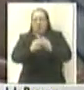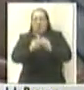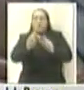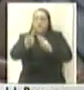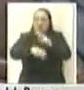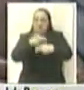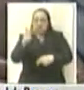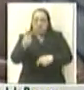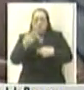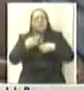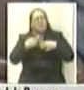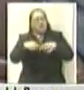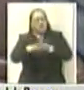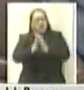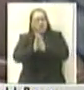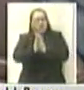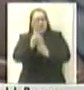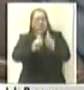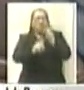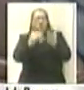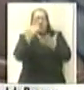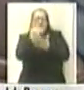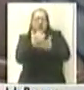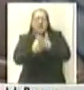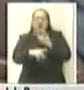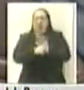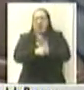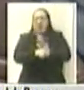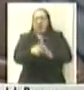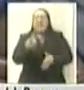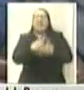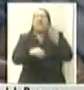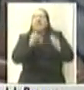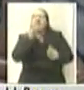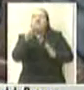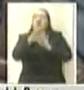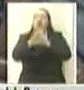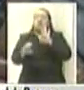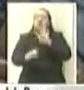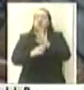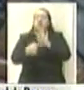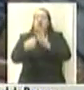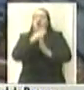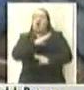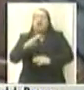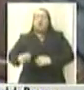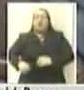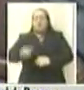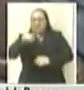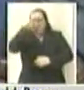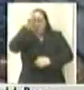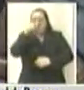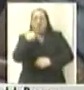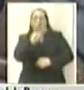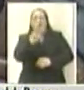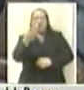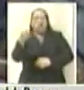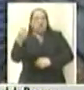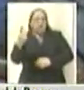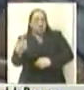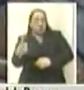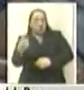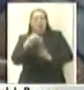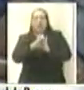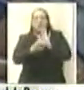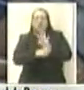señor, permítame desarrollar argumentos legales. ¿Qué dice la Constitución del Estado, señor? El artículo 201 de